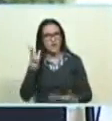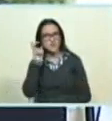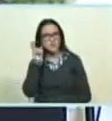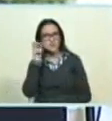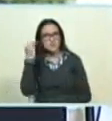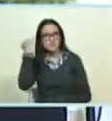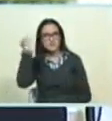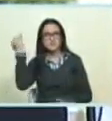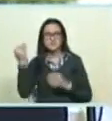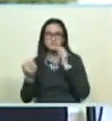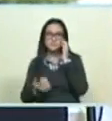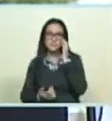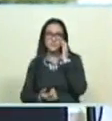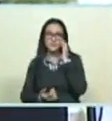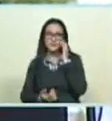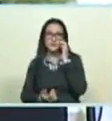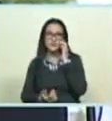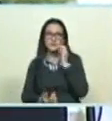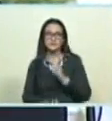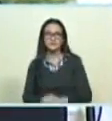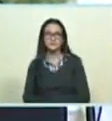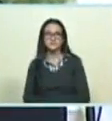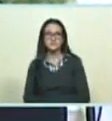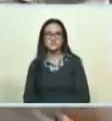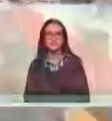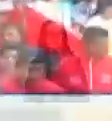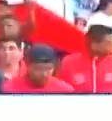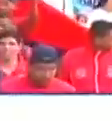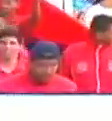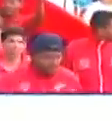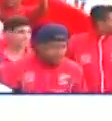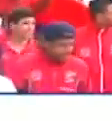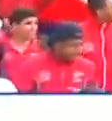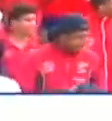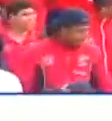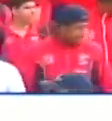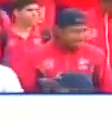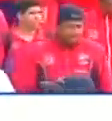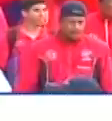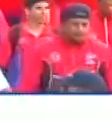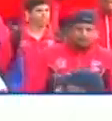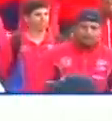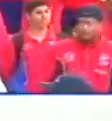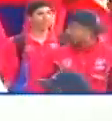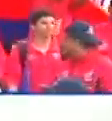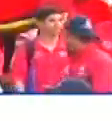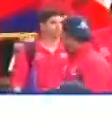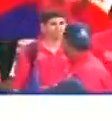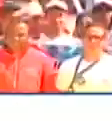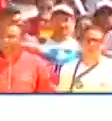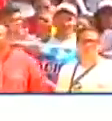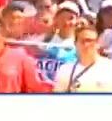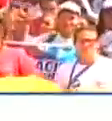ocurre? Y hasta aquí el movimiento es...